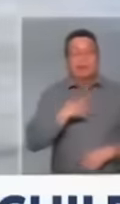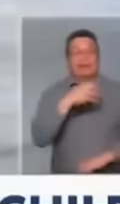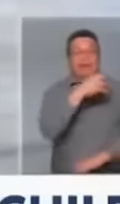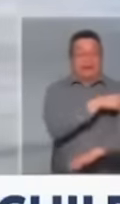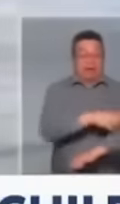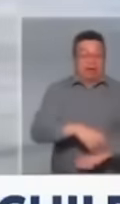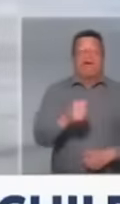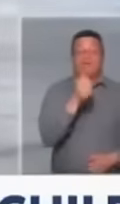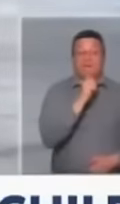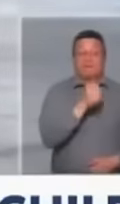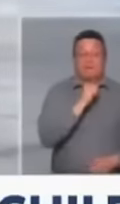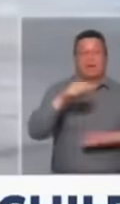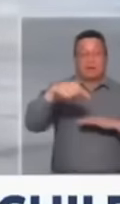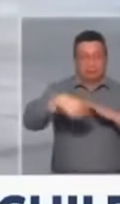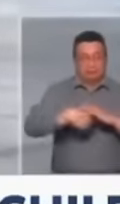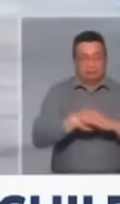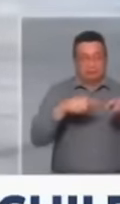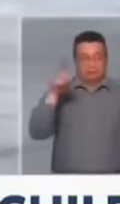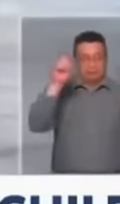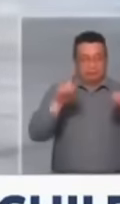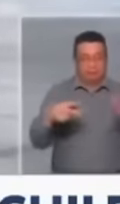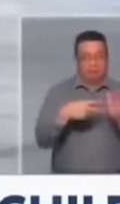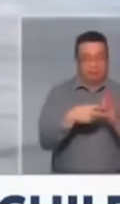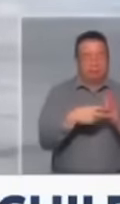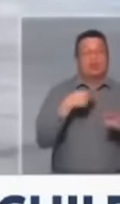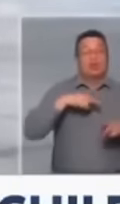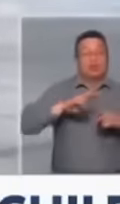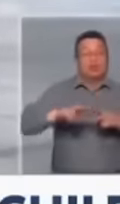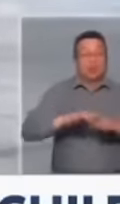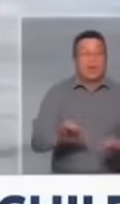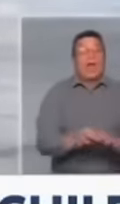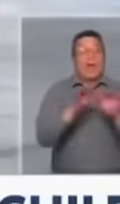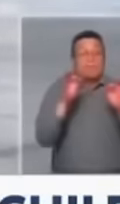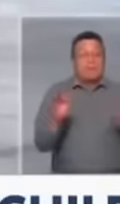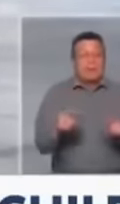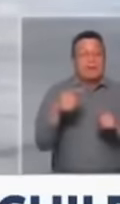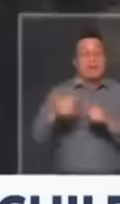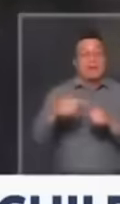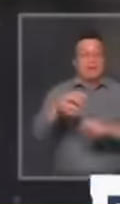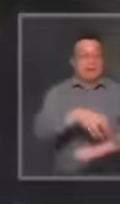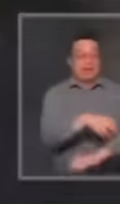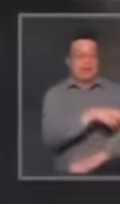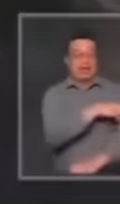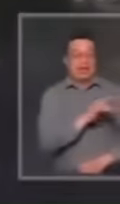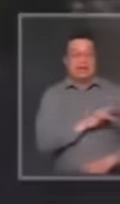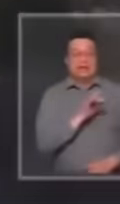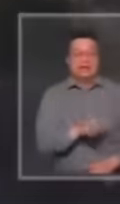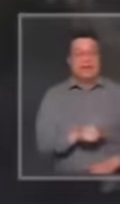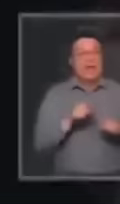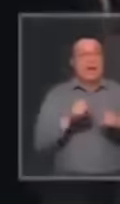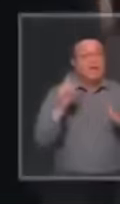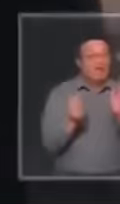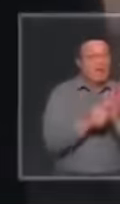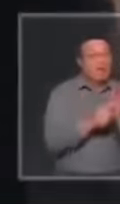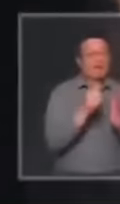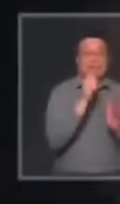falta entrar a la electromovilidad. Entonces estamos desarrollando una solución especialmente diseñada para las distintas regiones de Chile. Para eso aún no hay fecha. Sí,